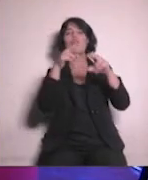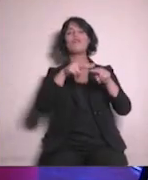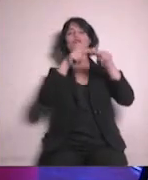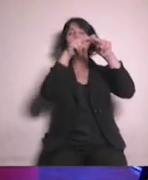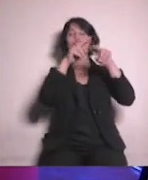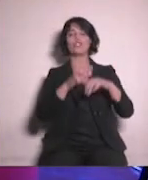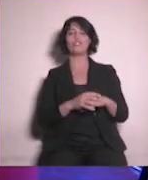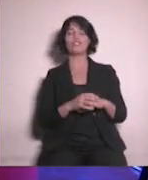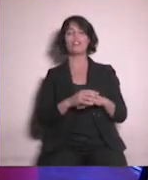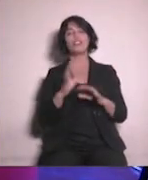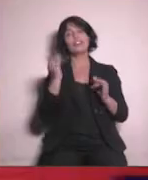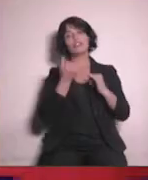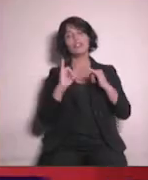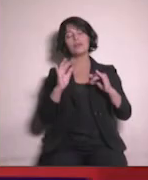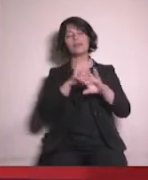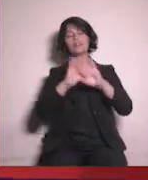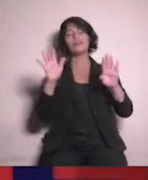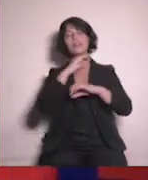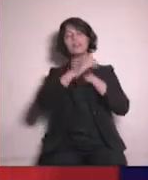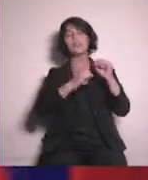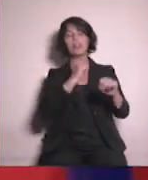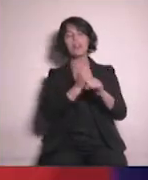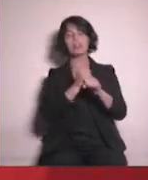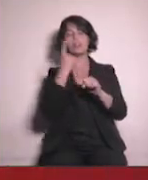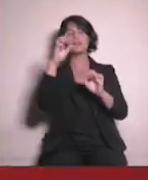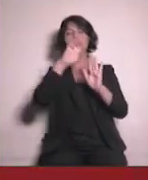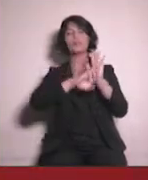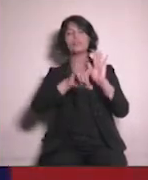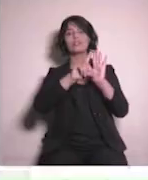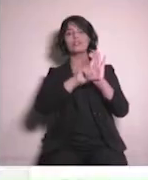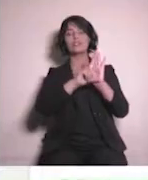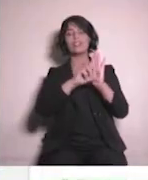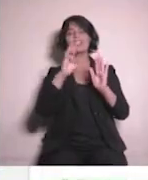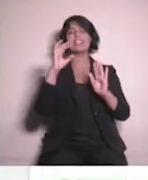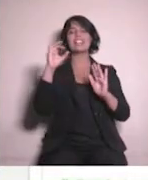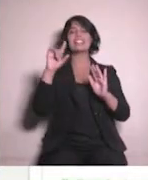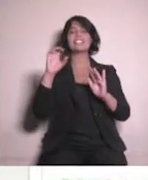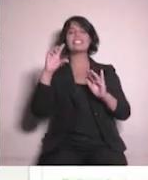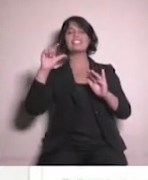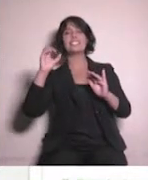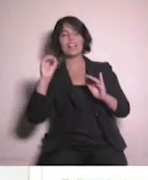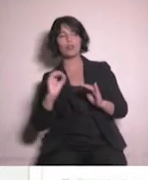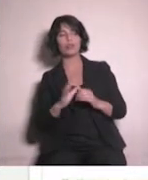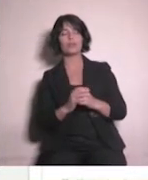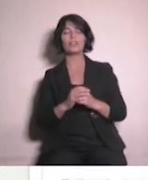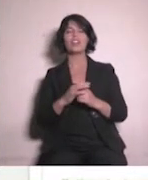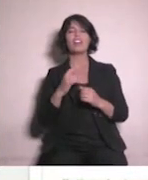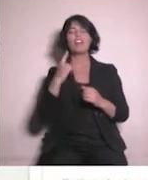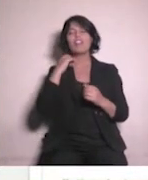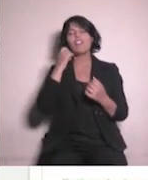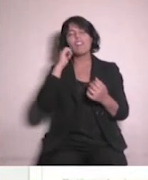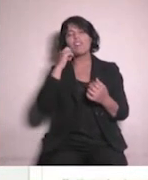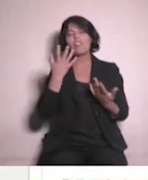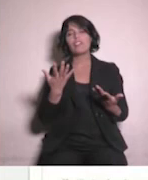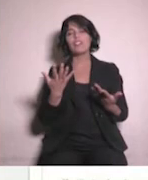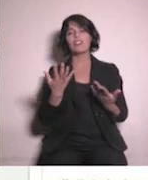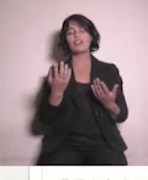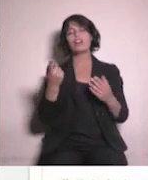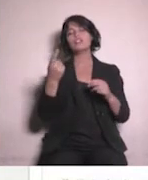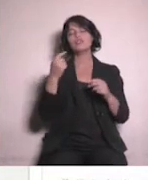Y finalmente terminamos el año con un proyecto de ley sobre rezago. Los rezagos son